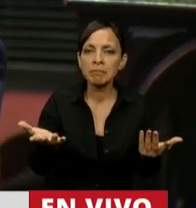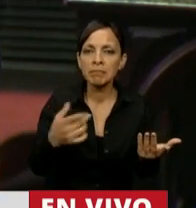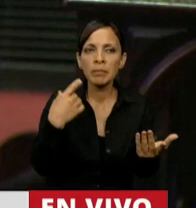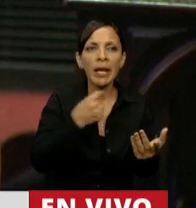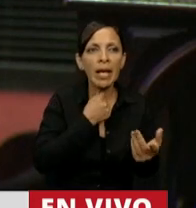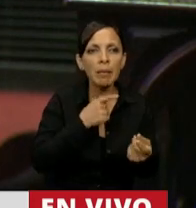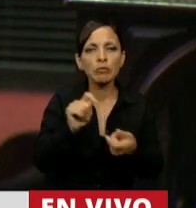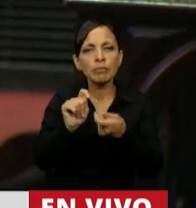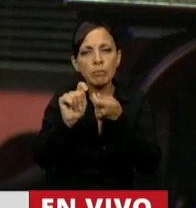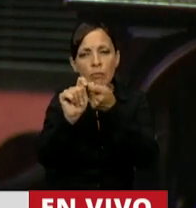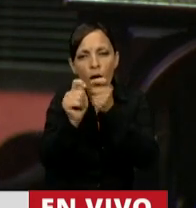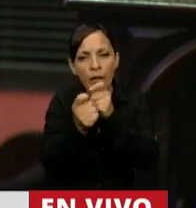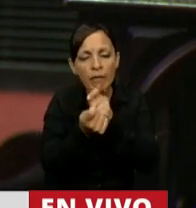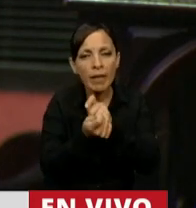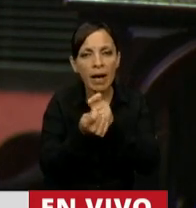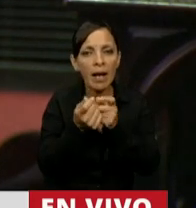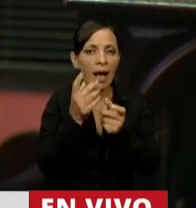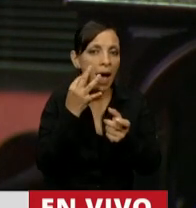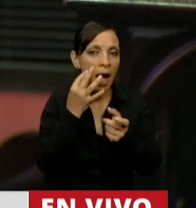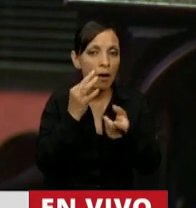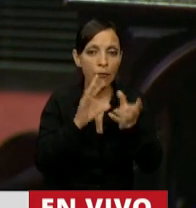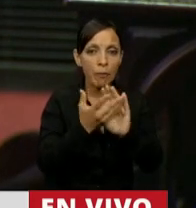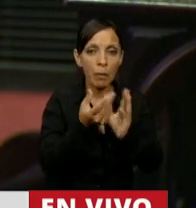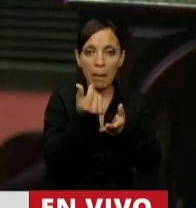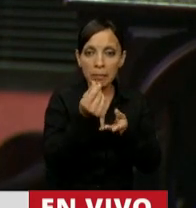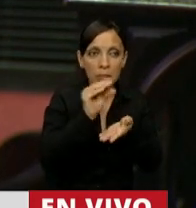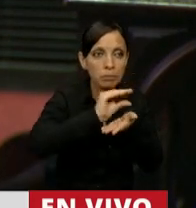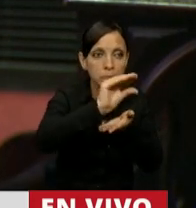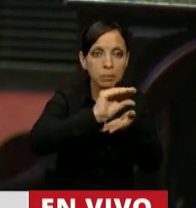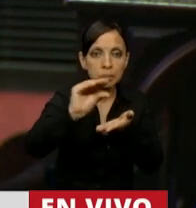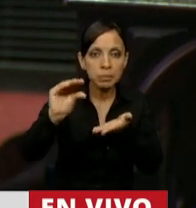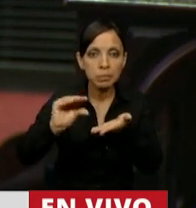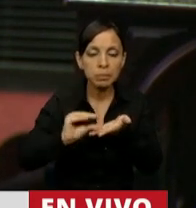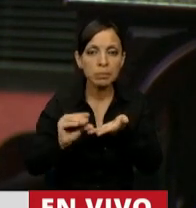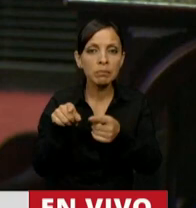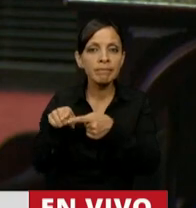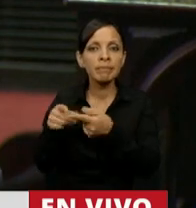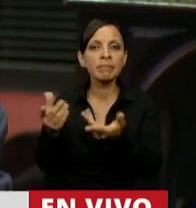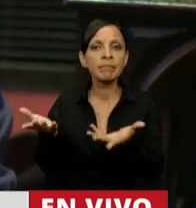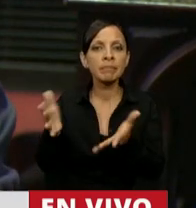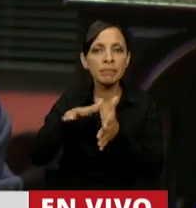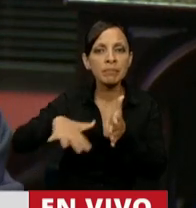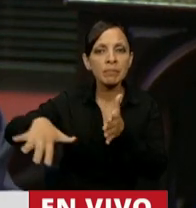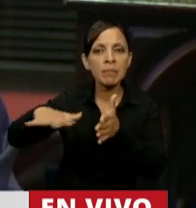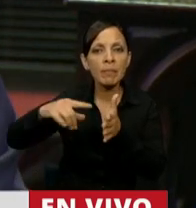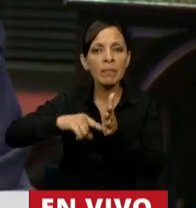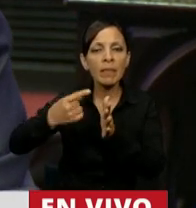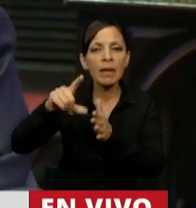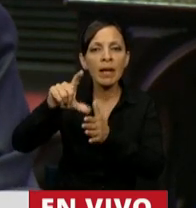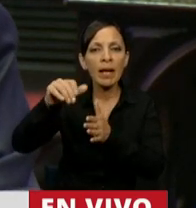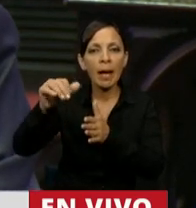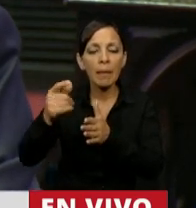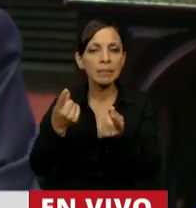pretenda modificar, presidente, el reparto de fondos de coparticipación, lo han dicho, se requiere de un